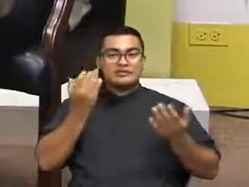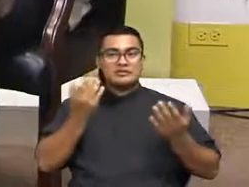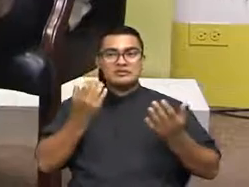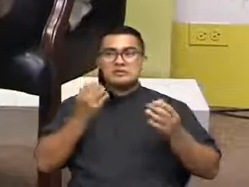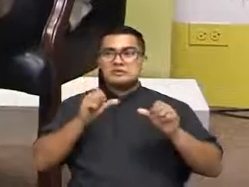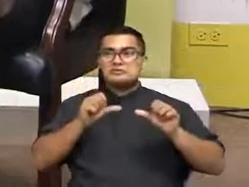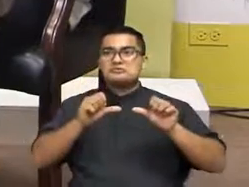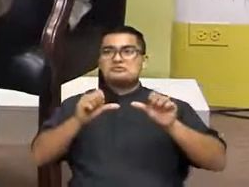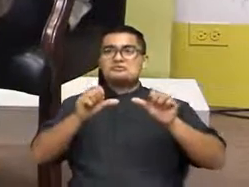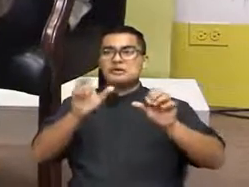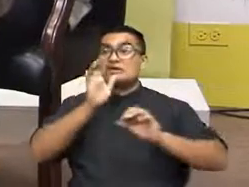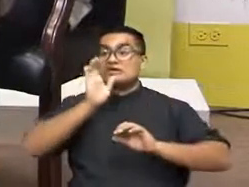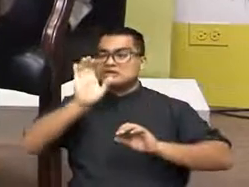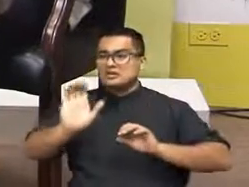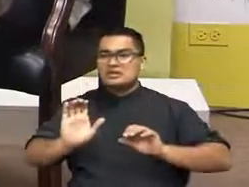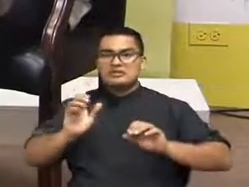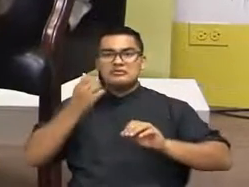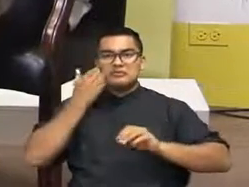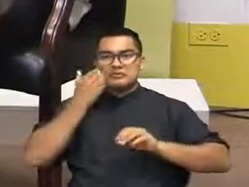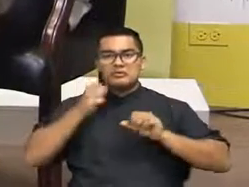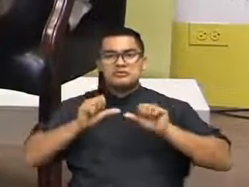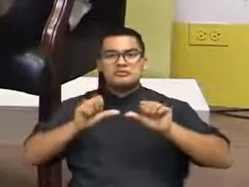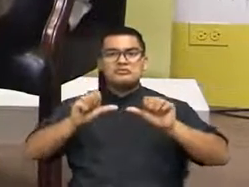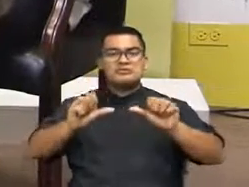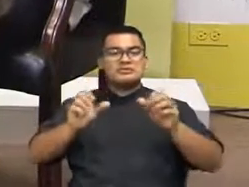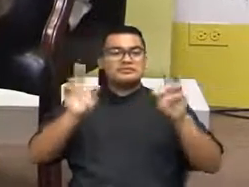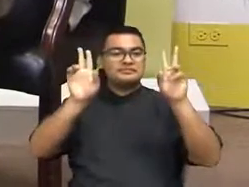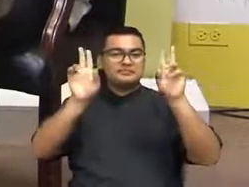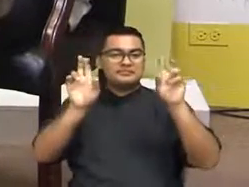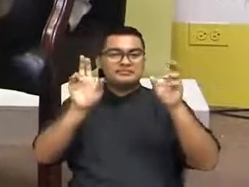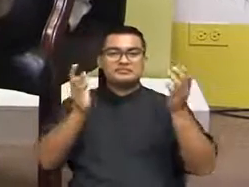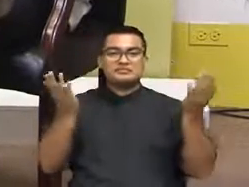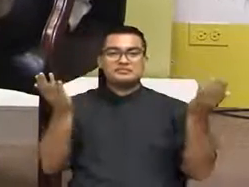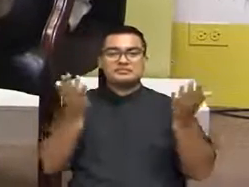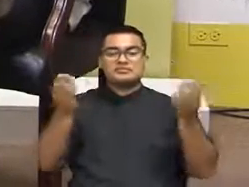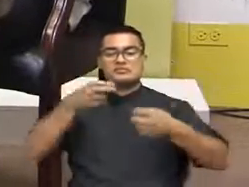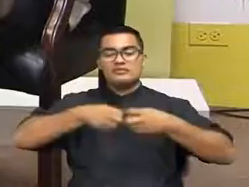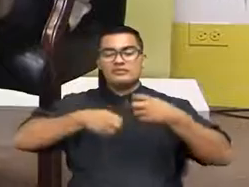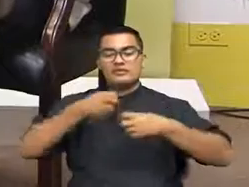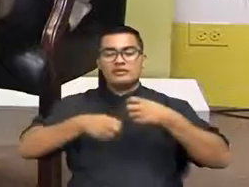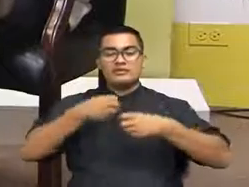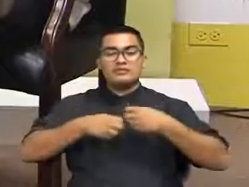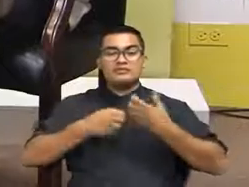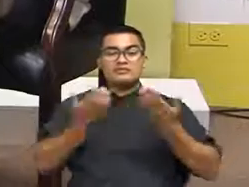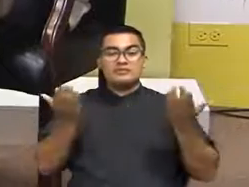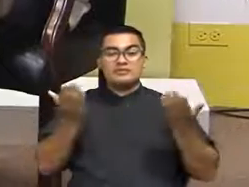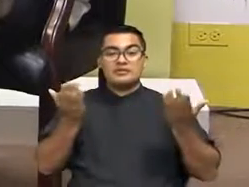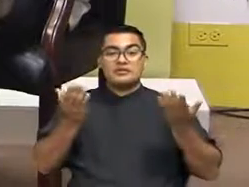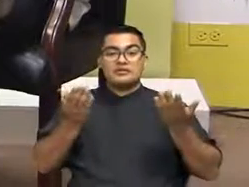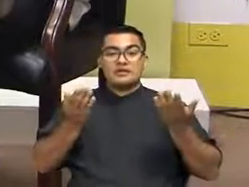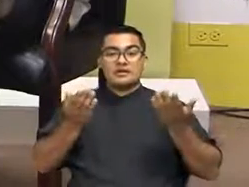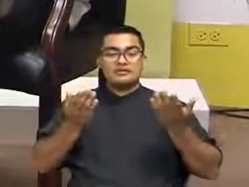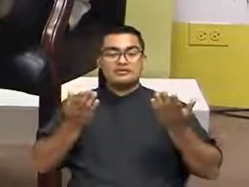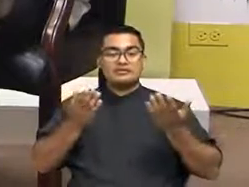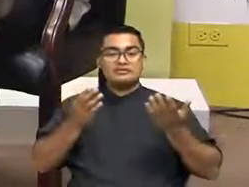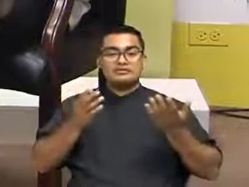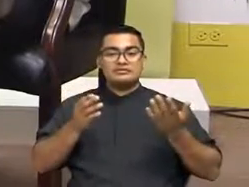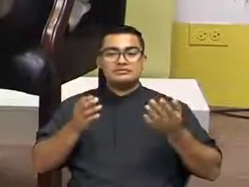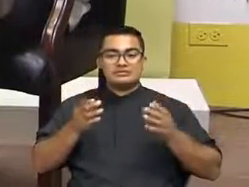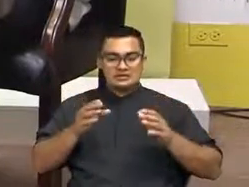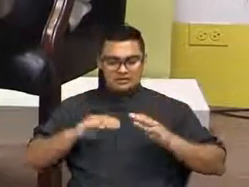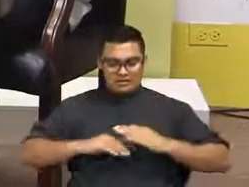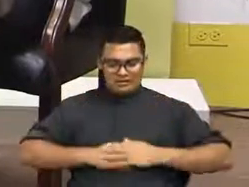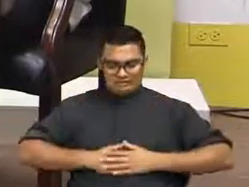crónicas, siempre debido a lo que es el mismo efecto sobre la mucosa intestinal. Tenemos la